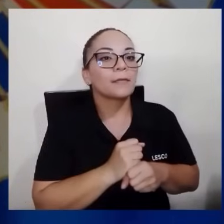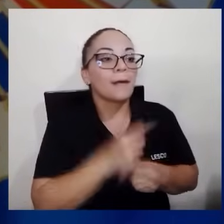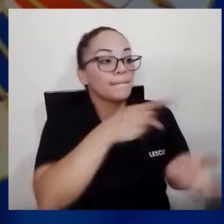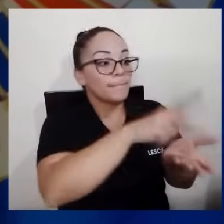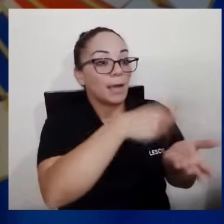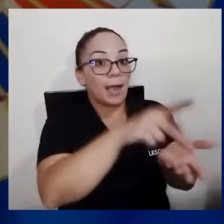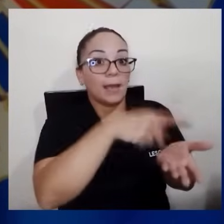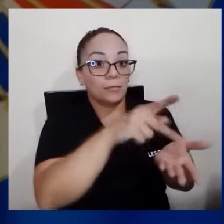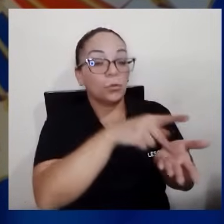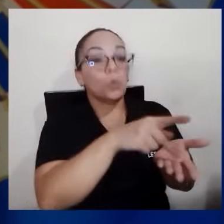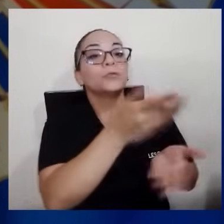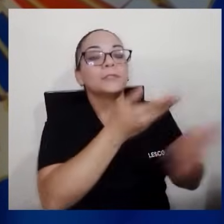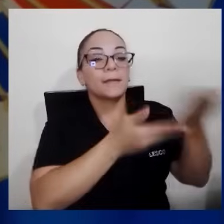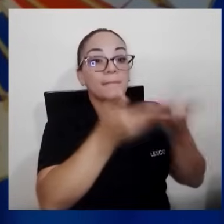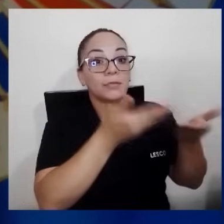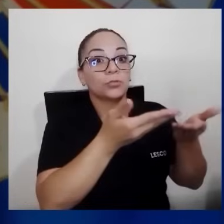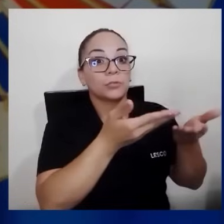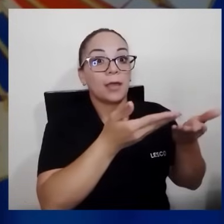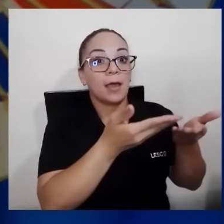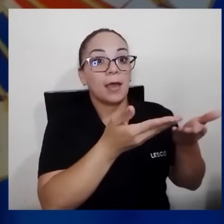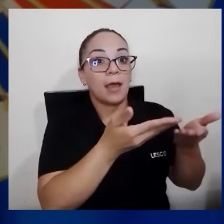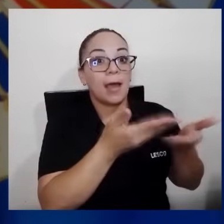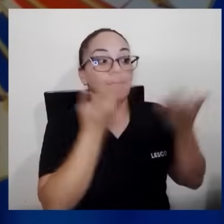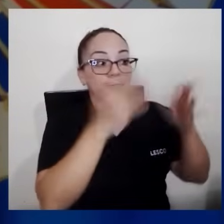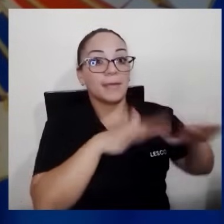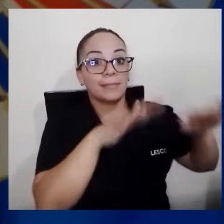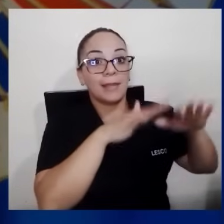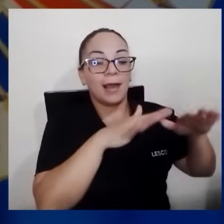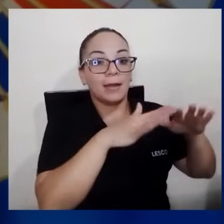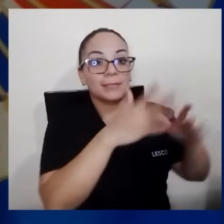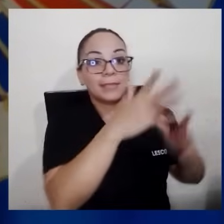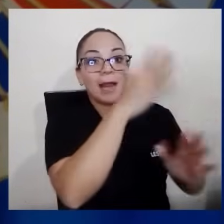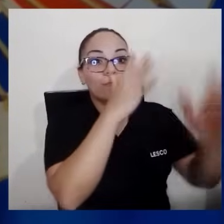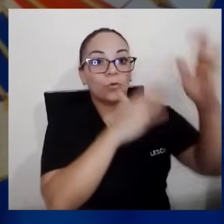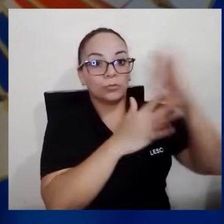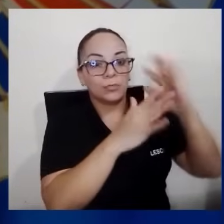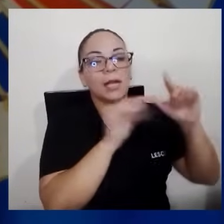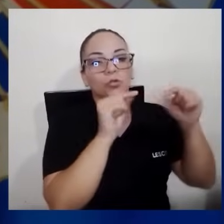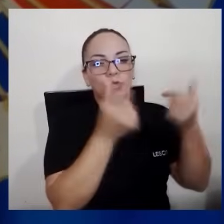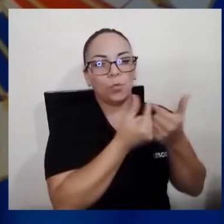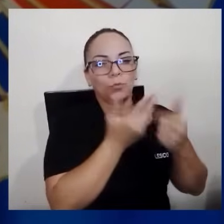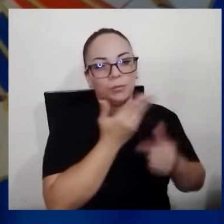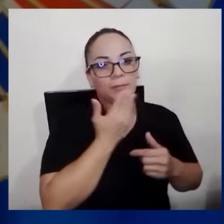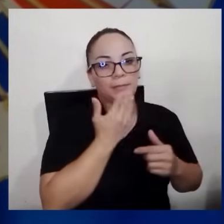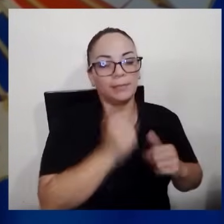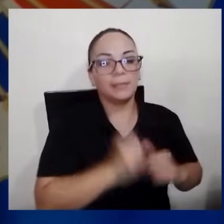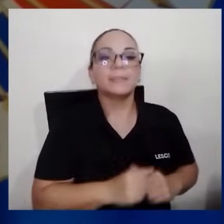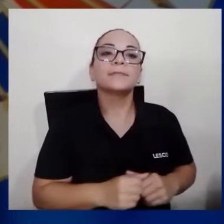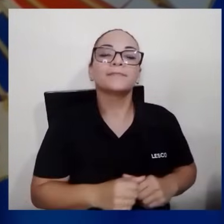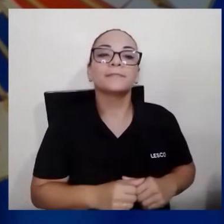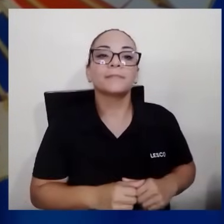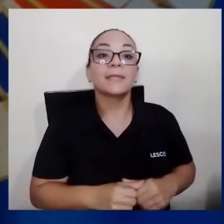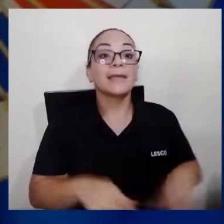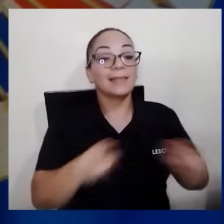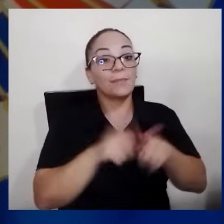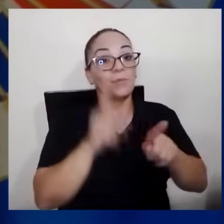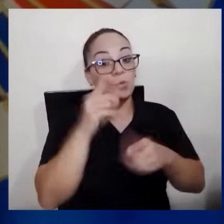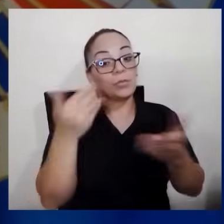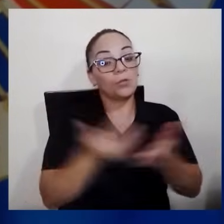ambientales al Bosque pero hemos lanzado una nueva herramienta